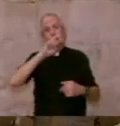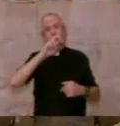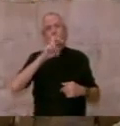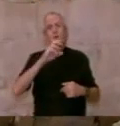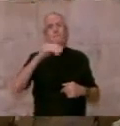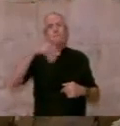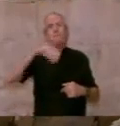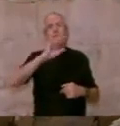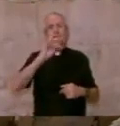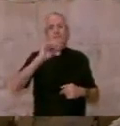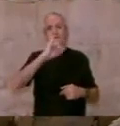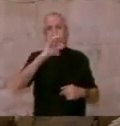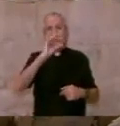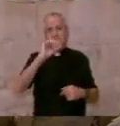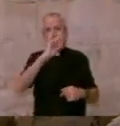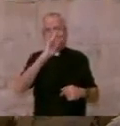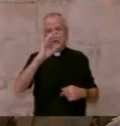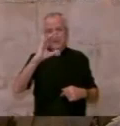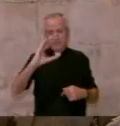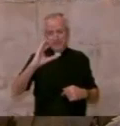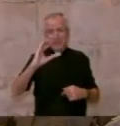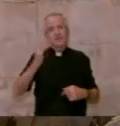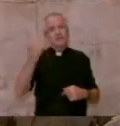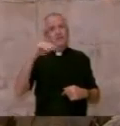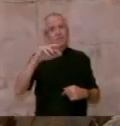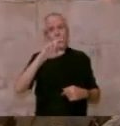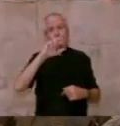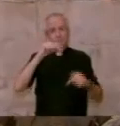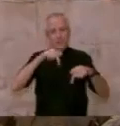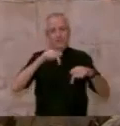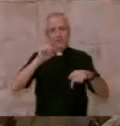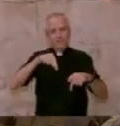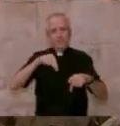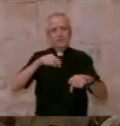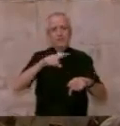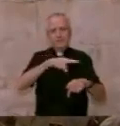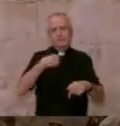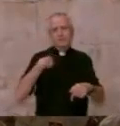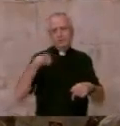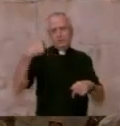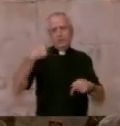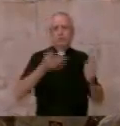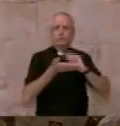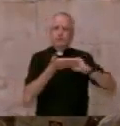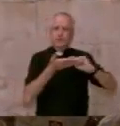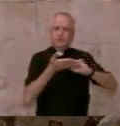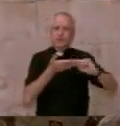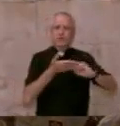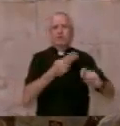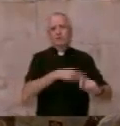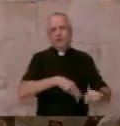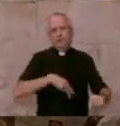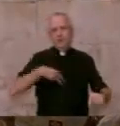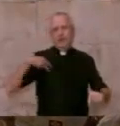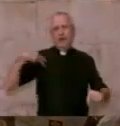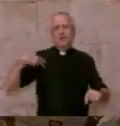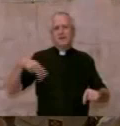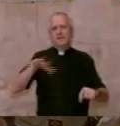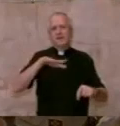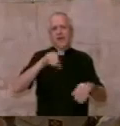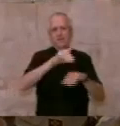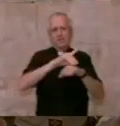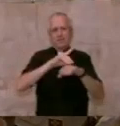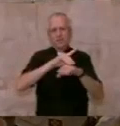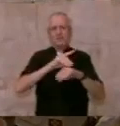pogut avui ser aquí, como que també com a posterior arquebisbe de Barcelona em va nomenar secretari general de la Curia i secretari de la província eclesiàstica. Como posterior arquebispo